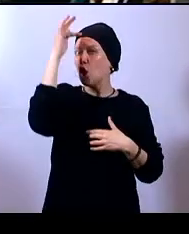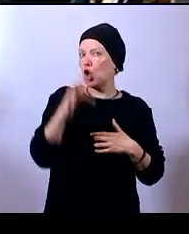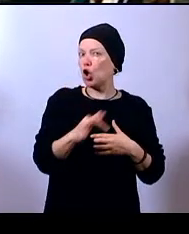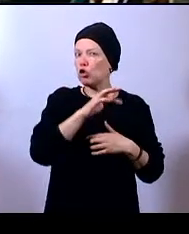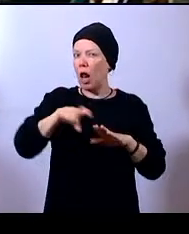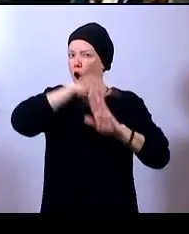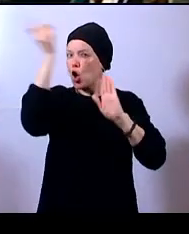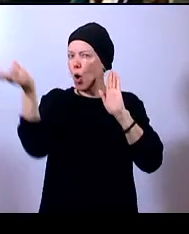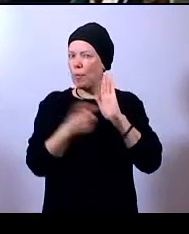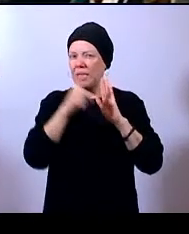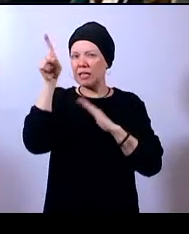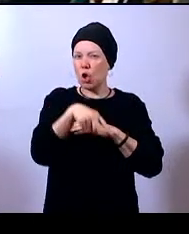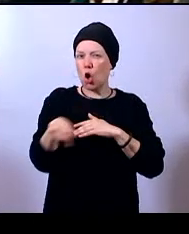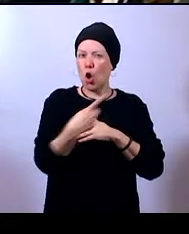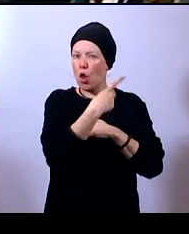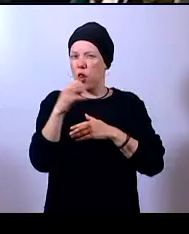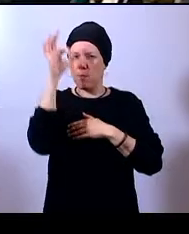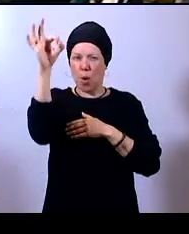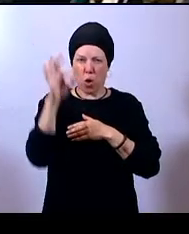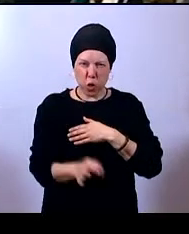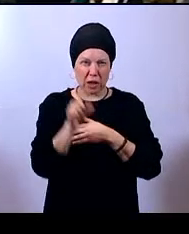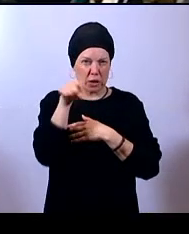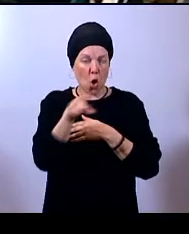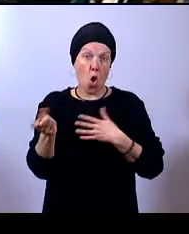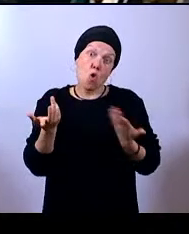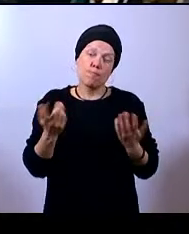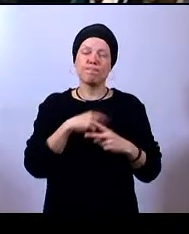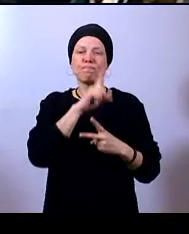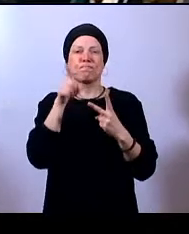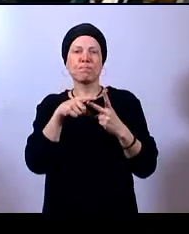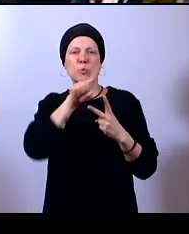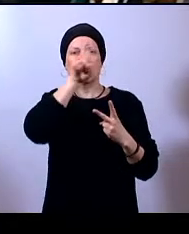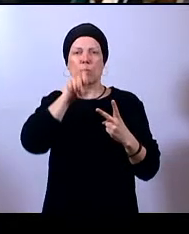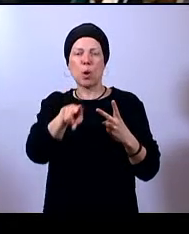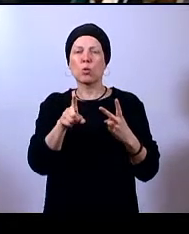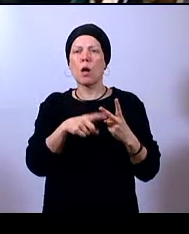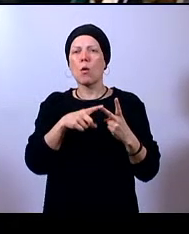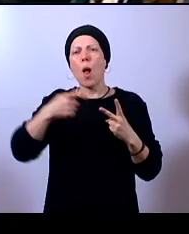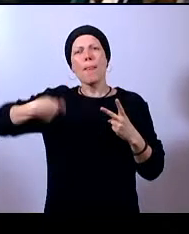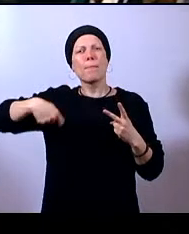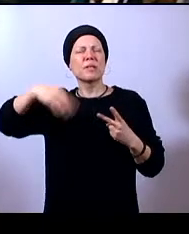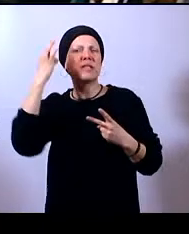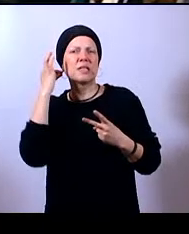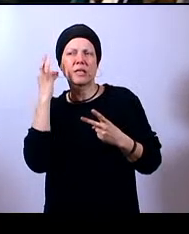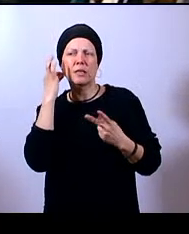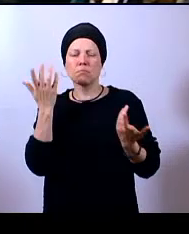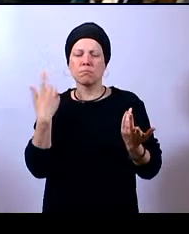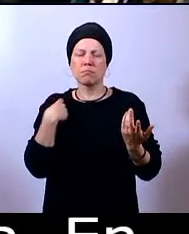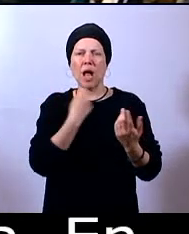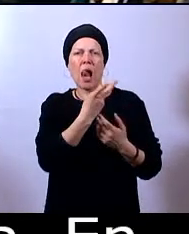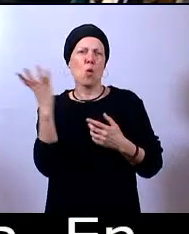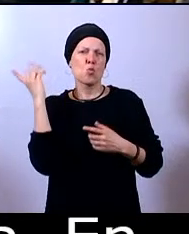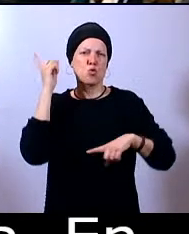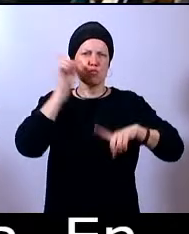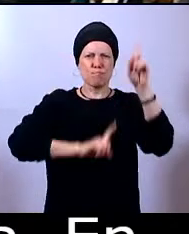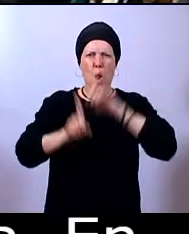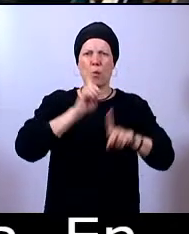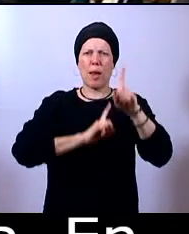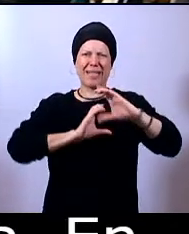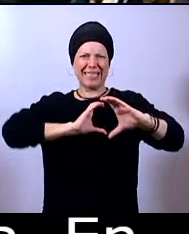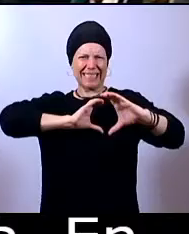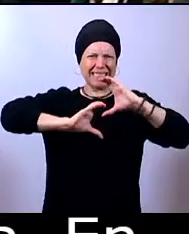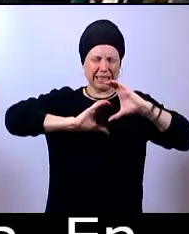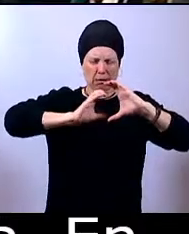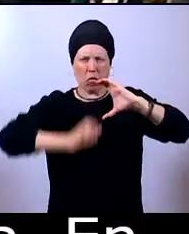recuperación, ese 2% ya está recuperado. Y, en segundo lugar, también nos decía ayer la presidenta que había algunos problemas todavía de comunicación